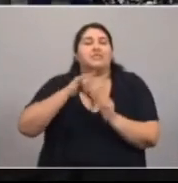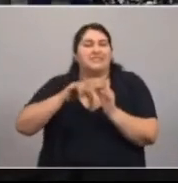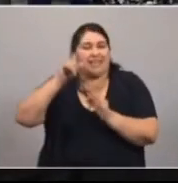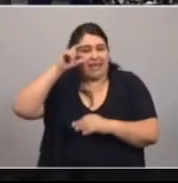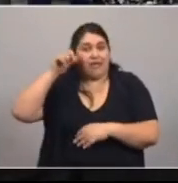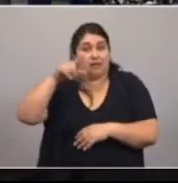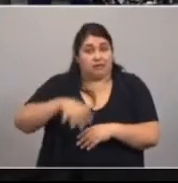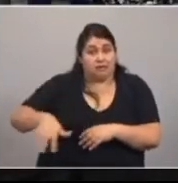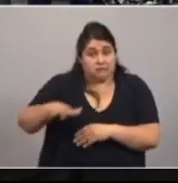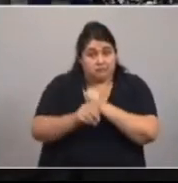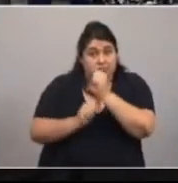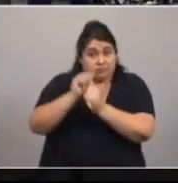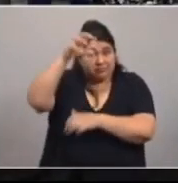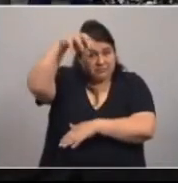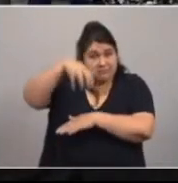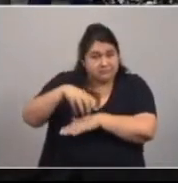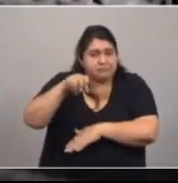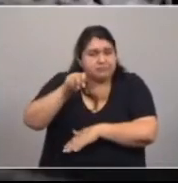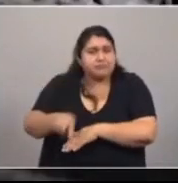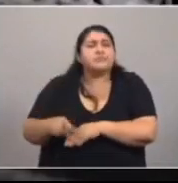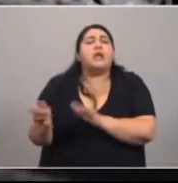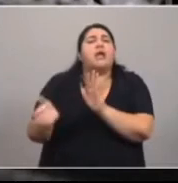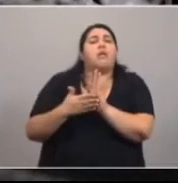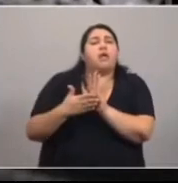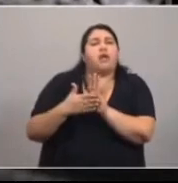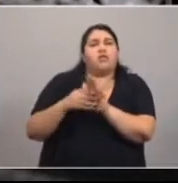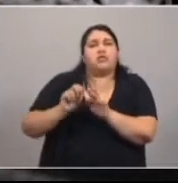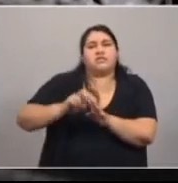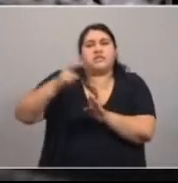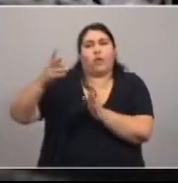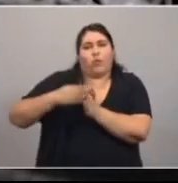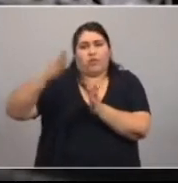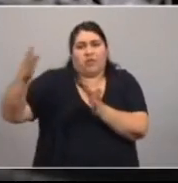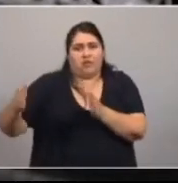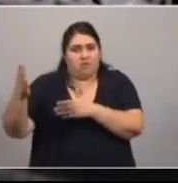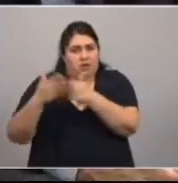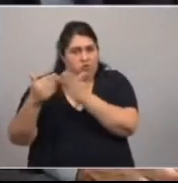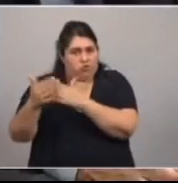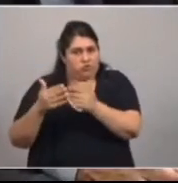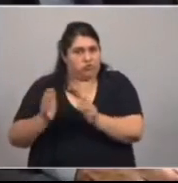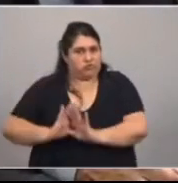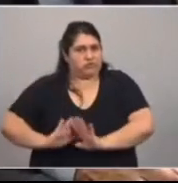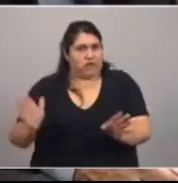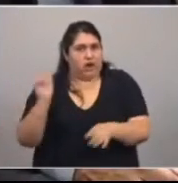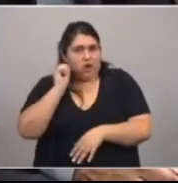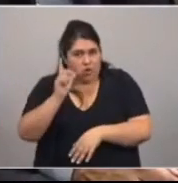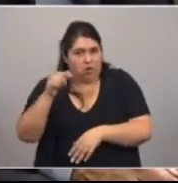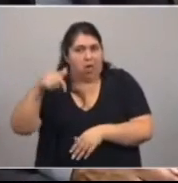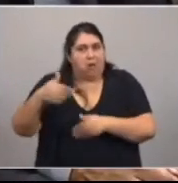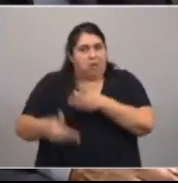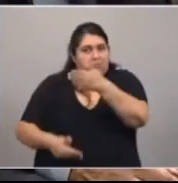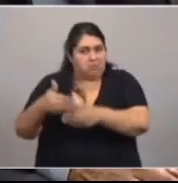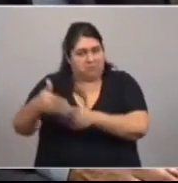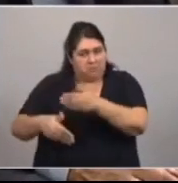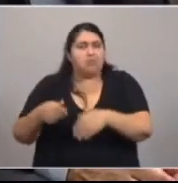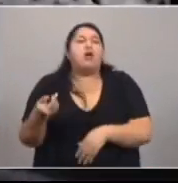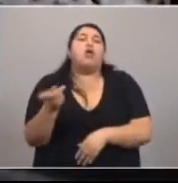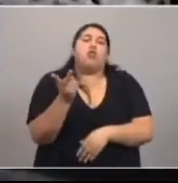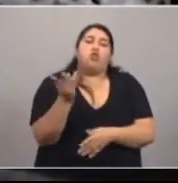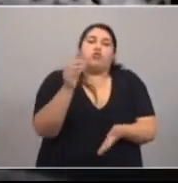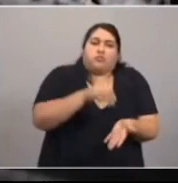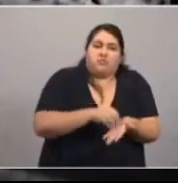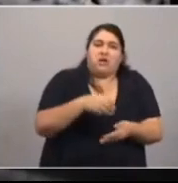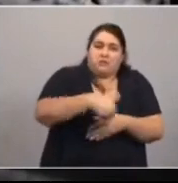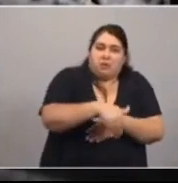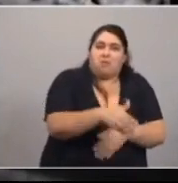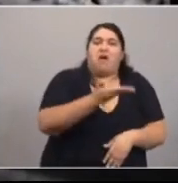la segunda etapa. Estas dos empresas están en la segunda etapa y también tenemos dos más que vamos a venir a inaugurar en febrero. Así que esa